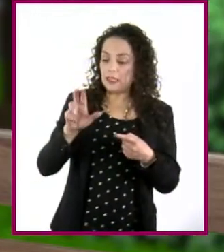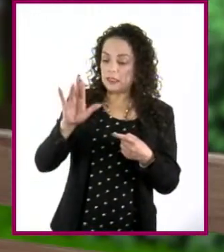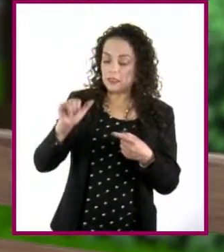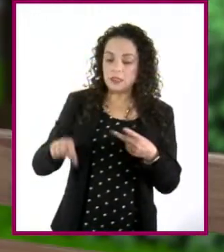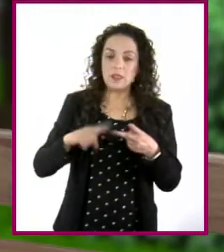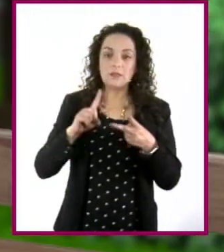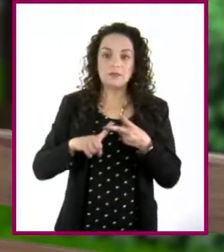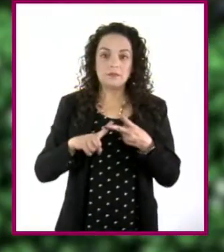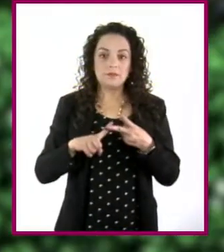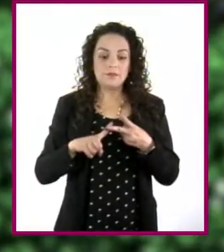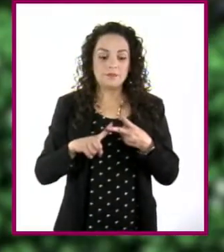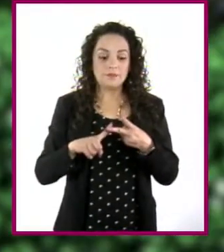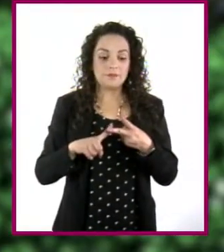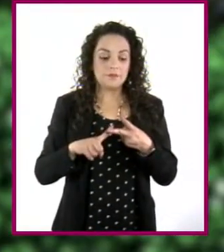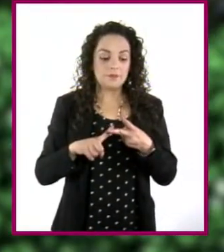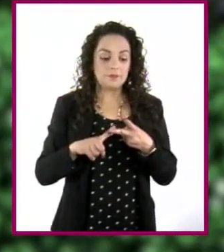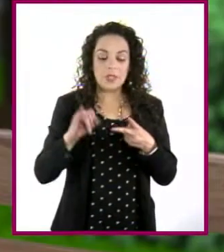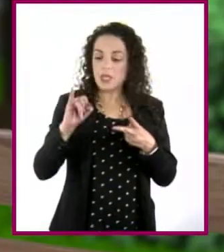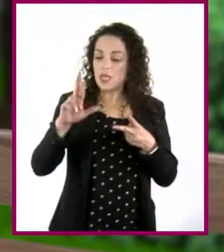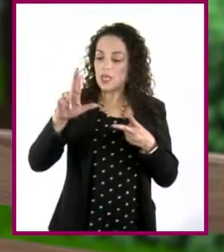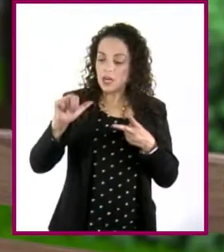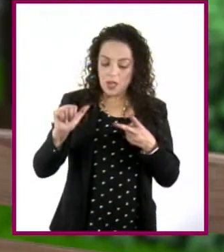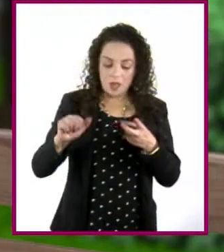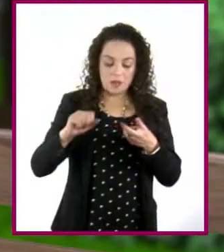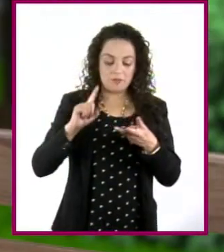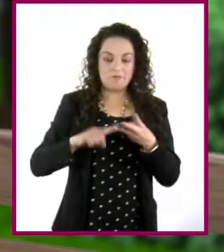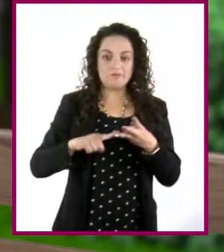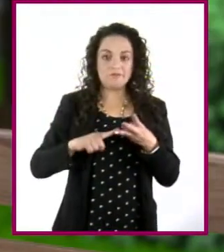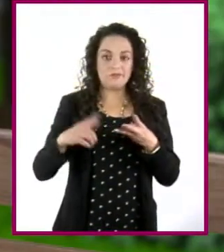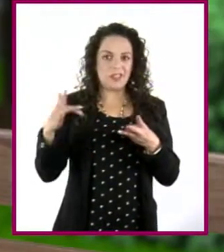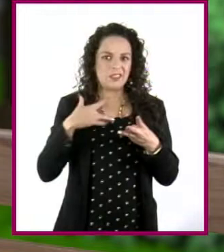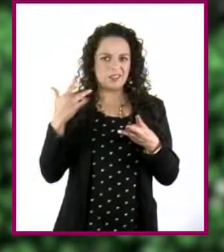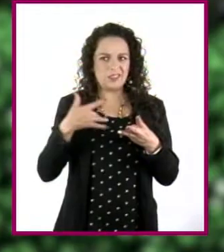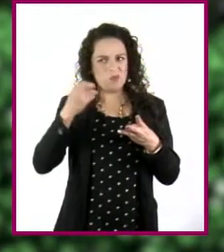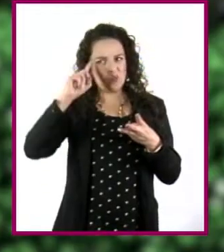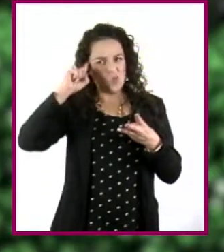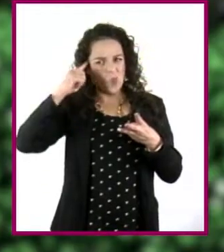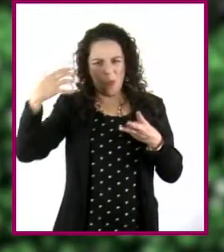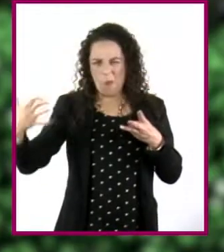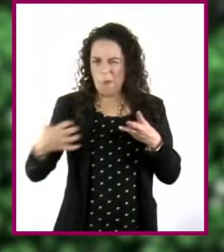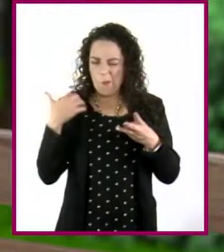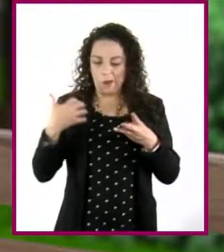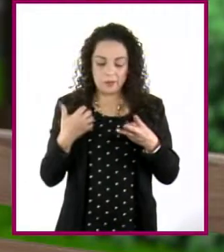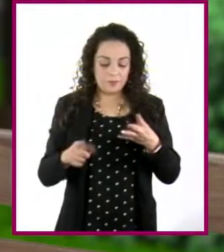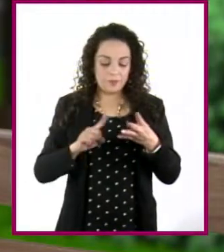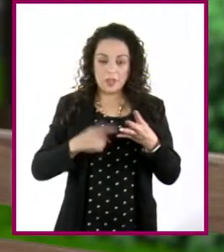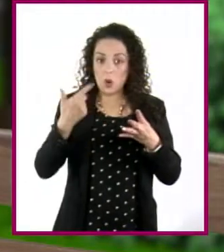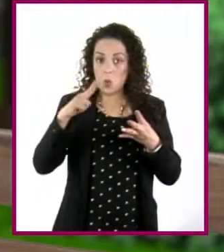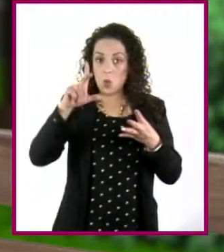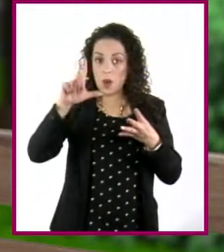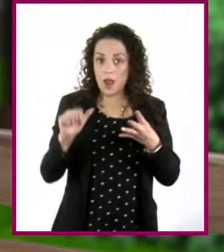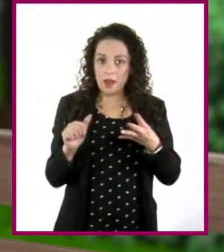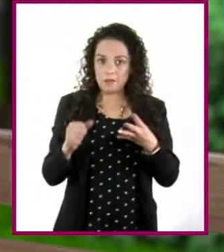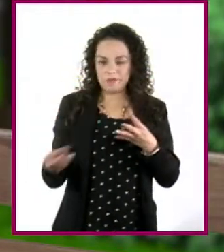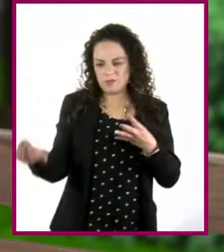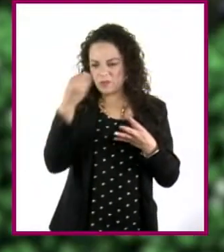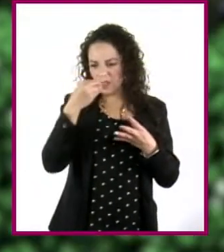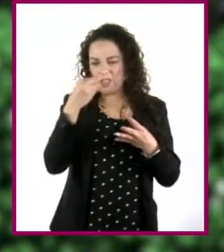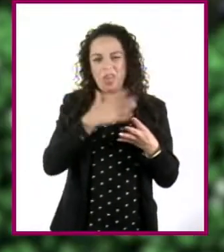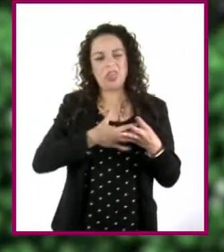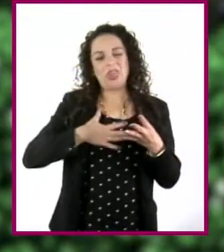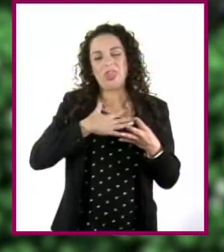tener más que los demás. ira, Sentir mucho enojo. gula, Comer por